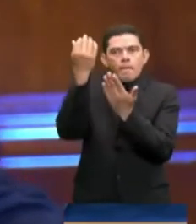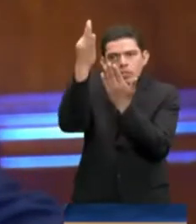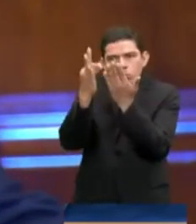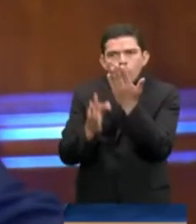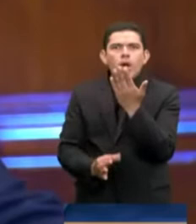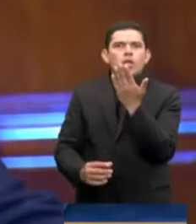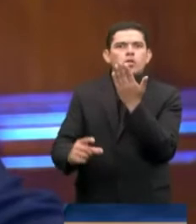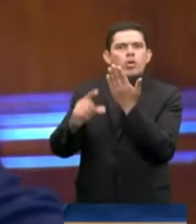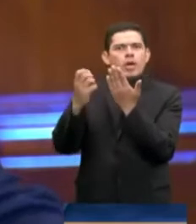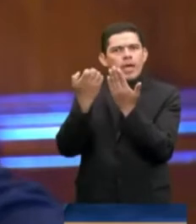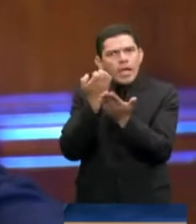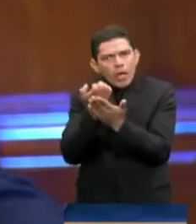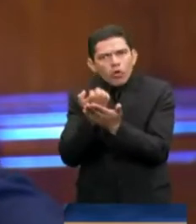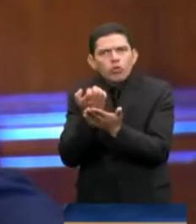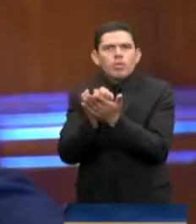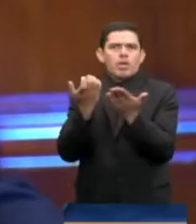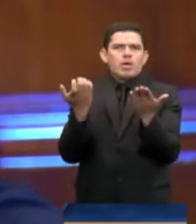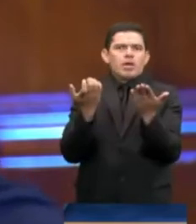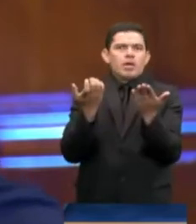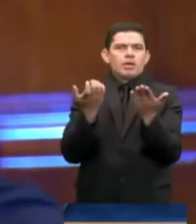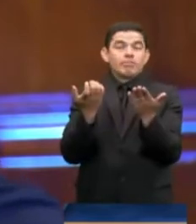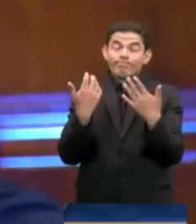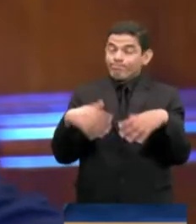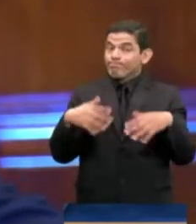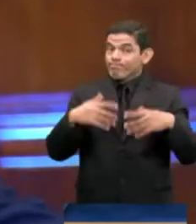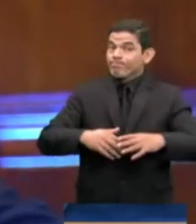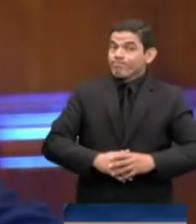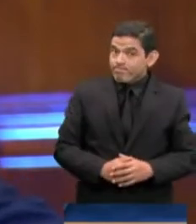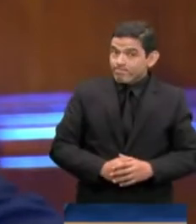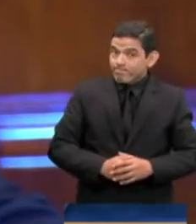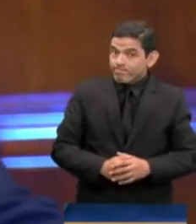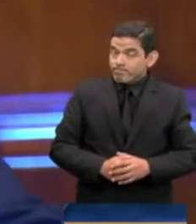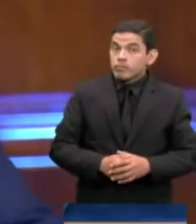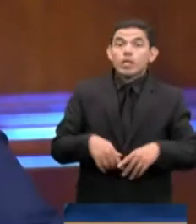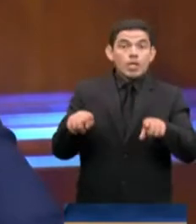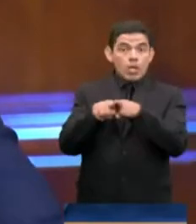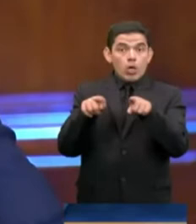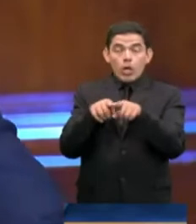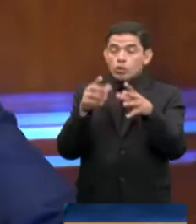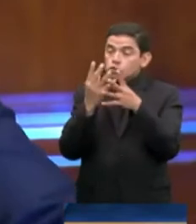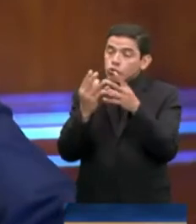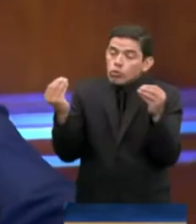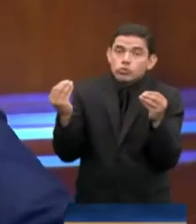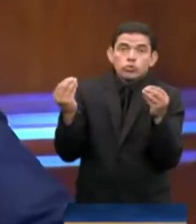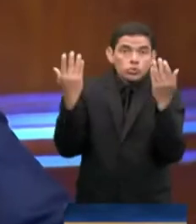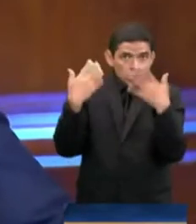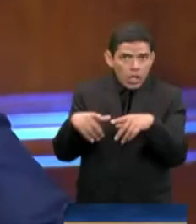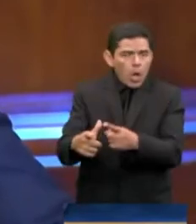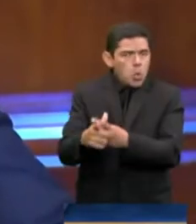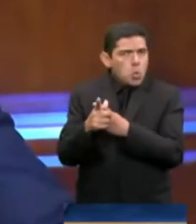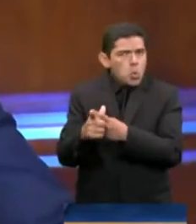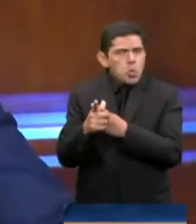refiero a la segunda turbina. Y es que en paralelo, mientras resolvíamos la